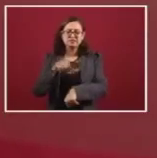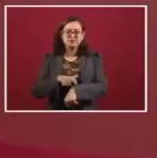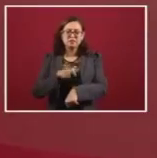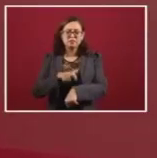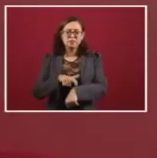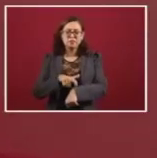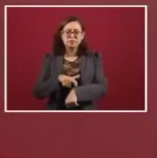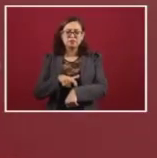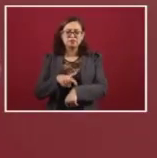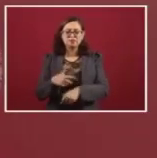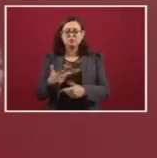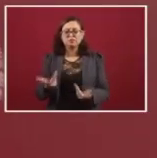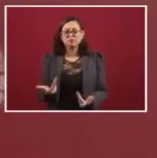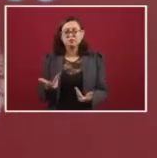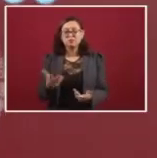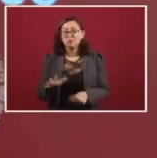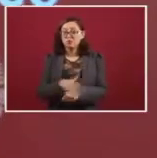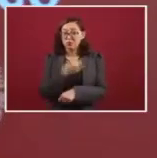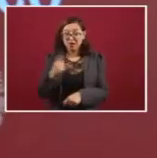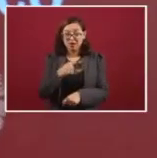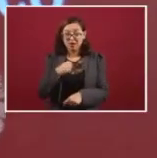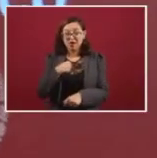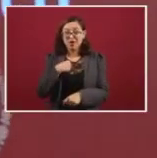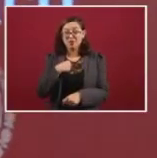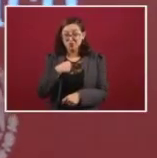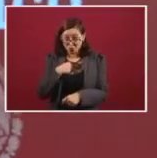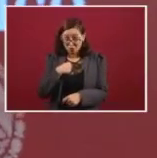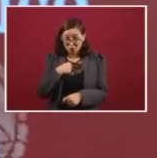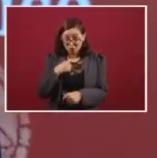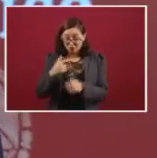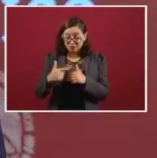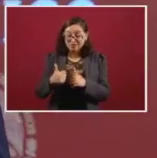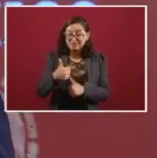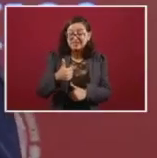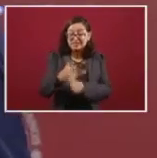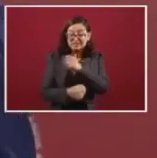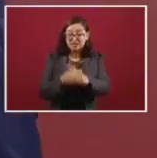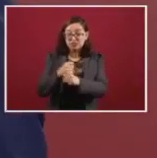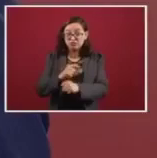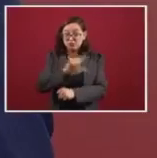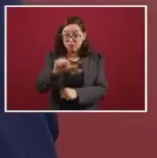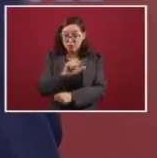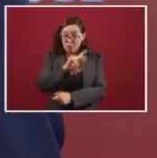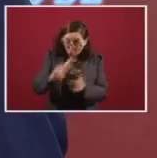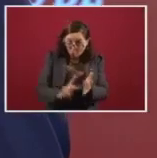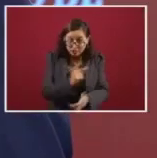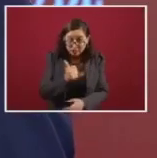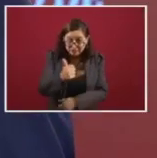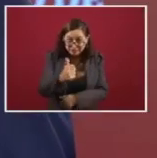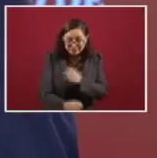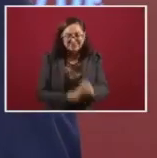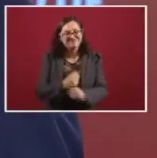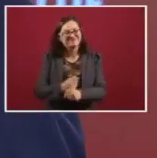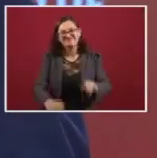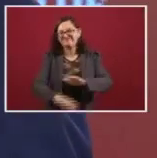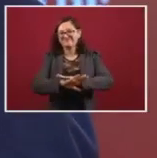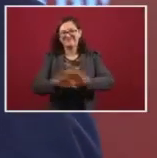porque no me voy a reelegir por cuestiones de principios, de ideales.